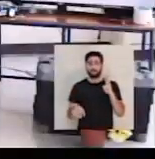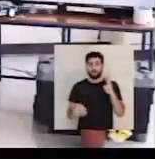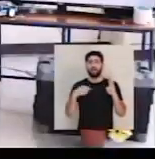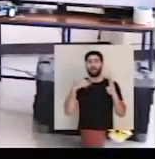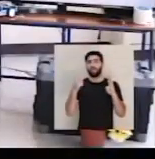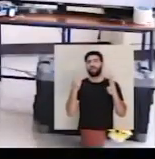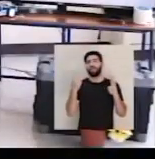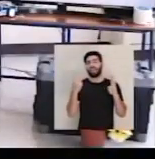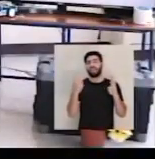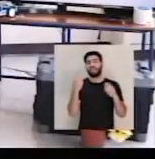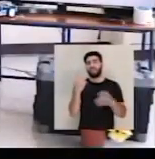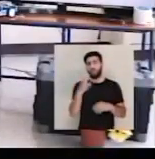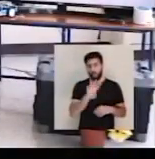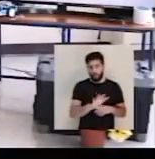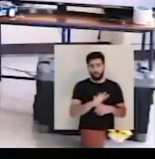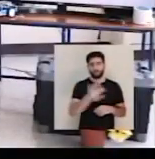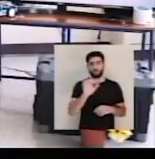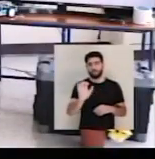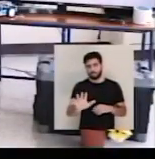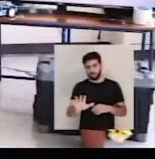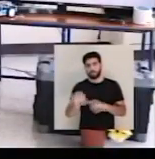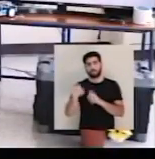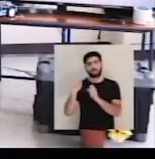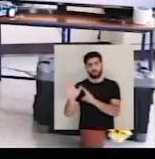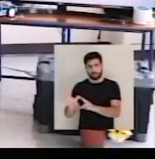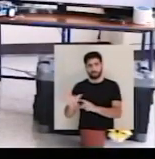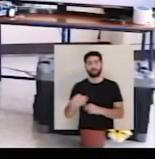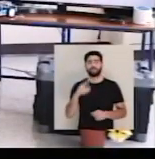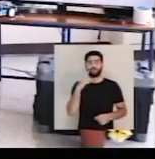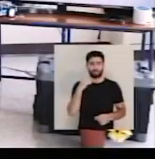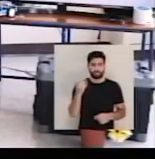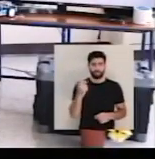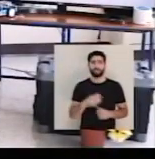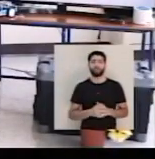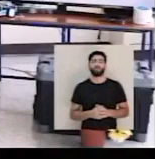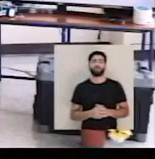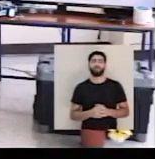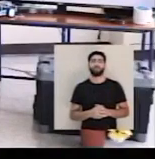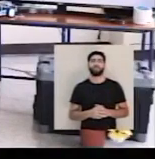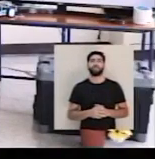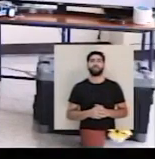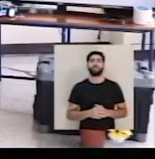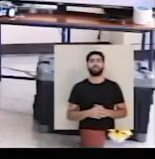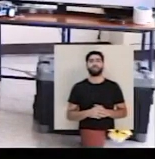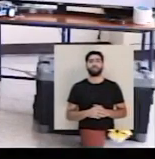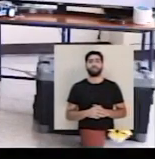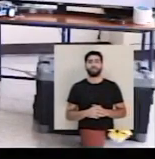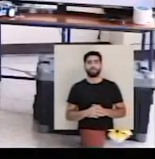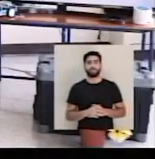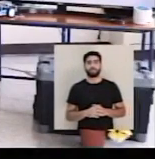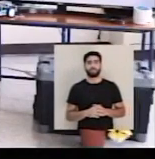1, 2, 3. Nos falta el número 4. Vamos a hacer el 4.